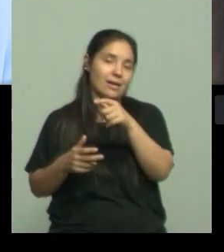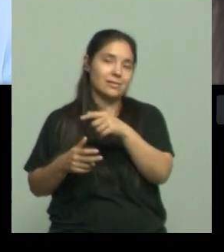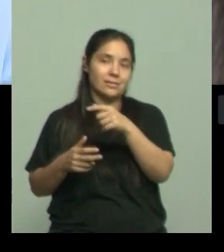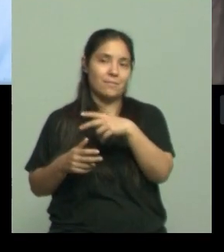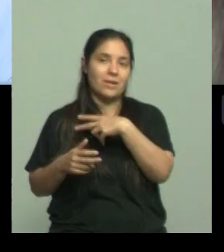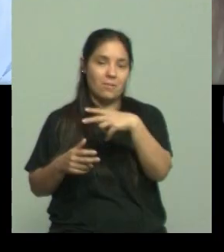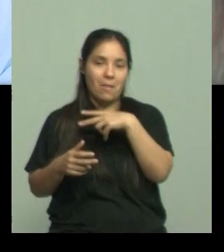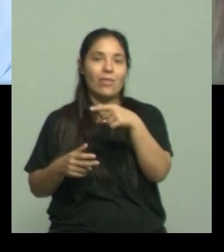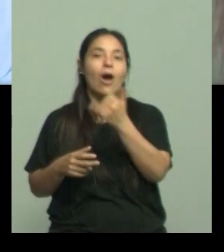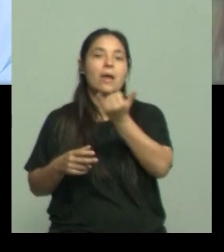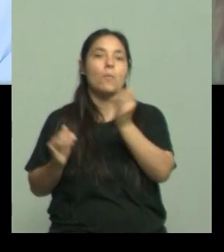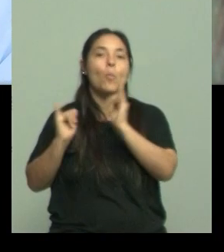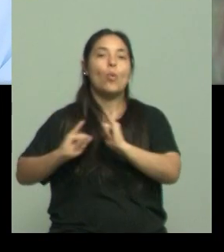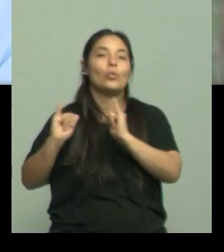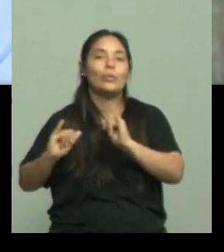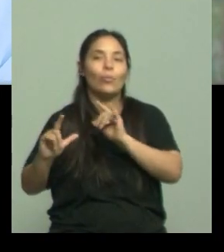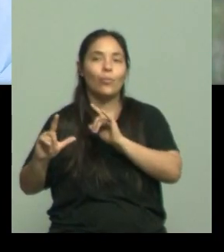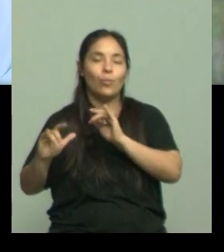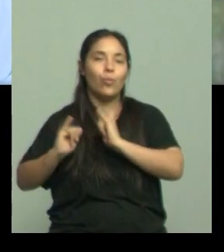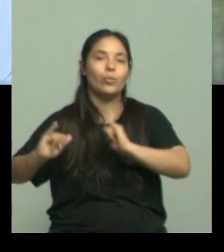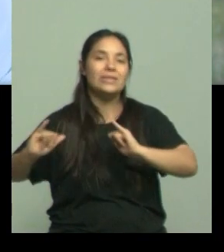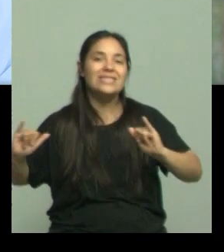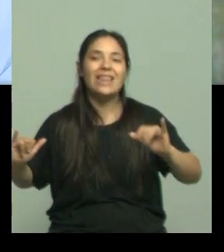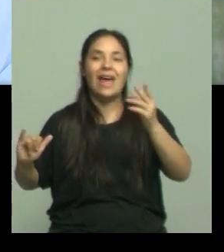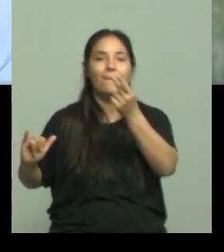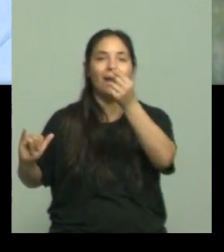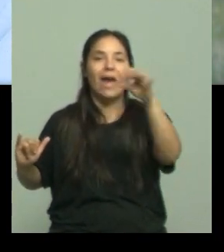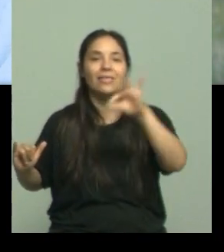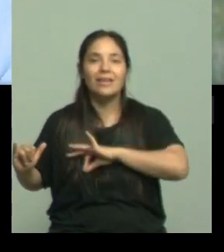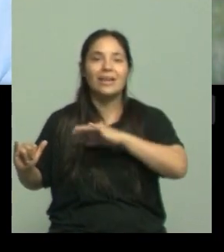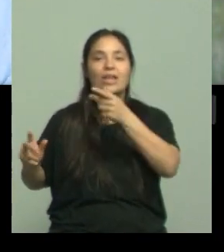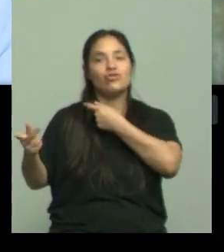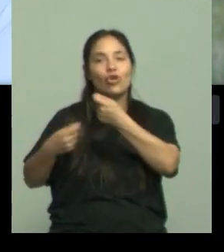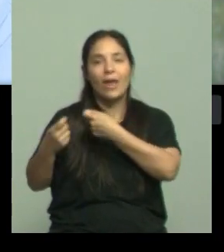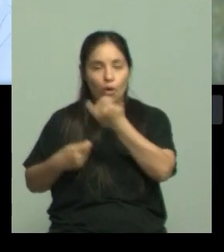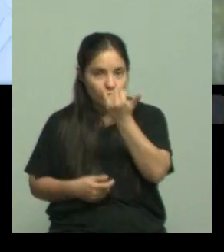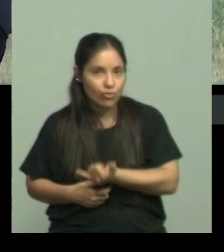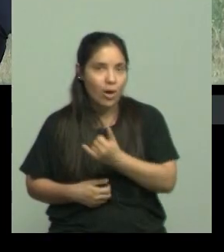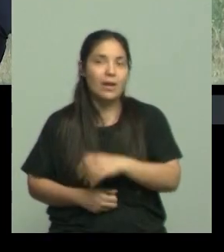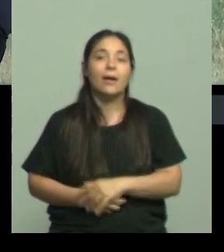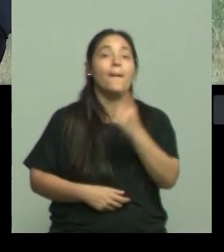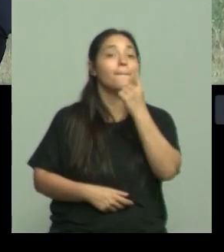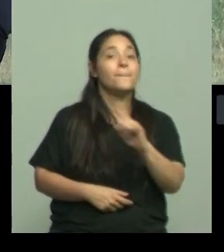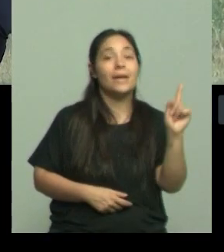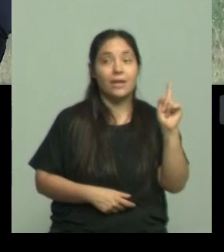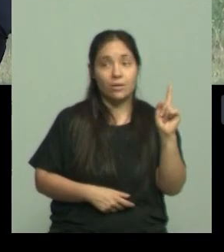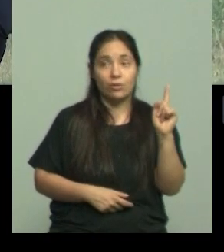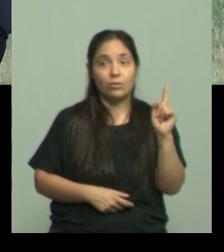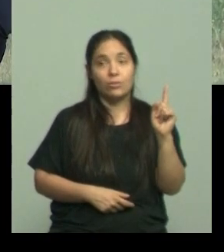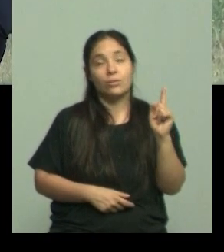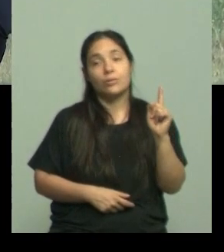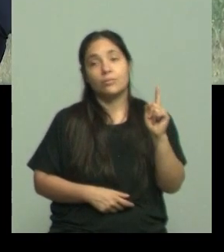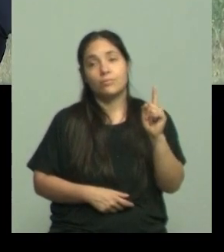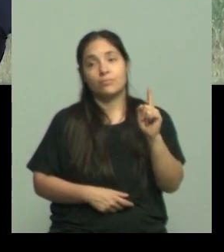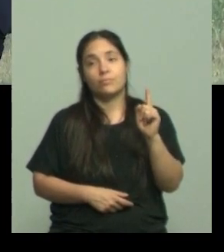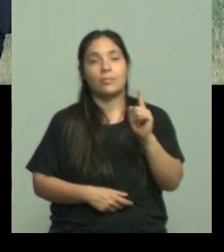porque detrás de eso hay pauta publicitaria, hay, digamos, ingresos, hay negocio. Claro. En el caso de,